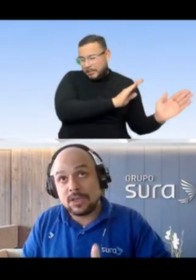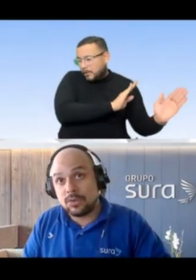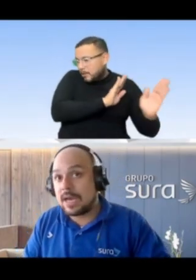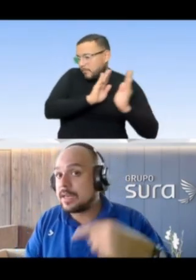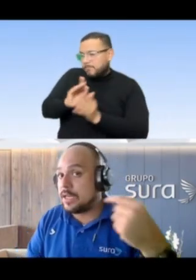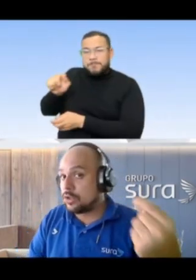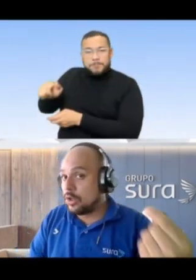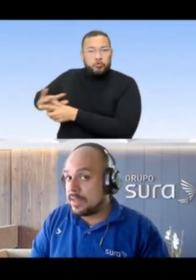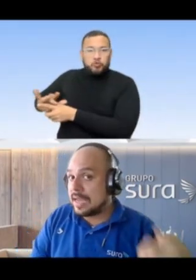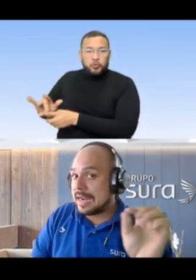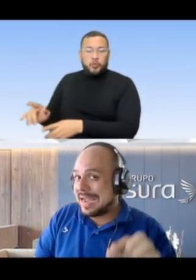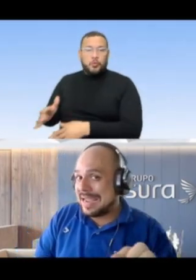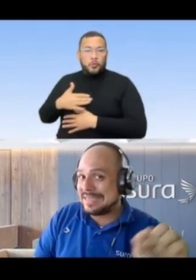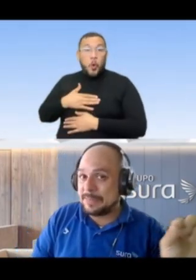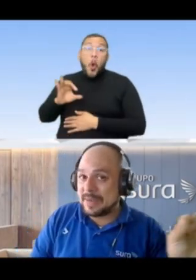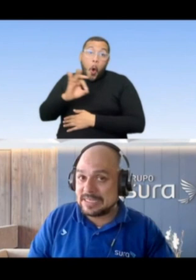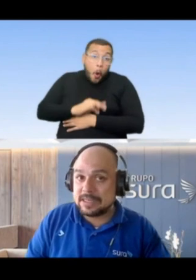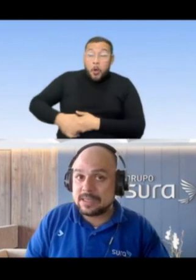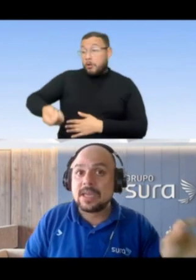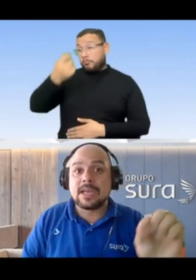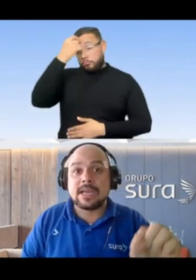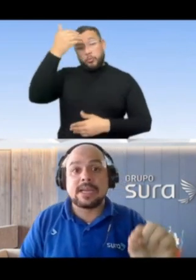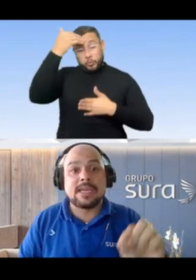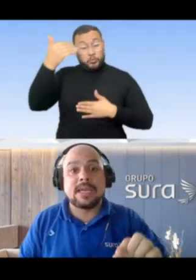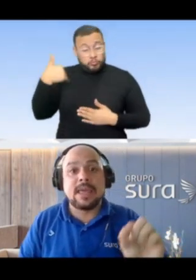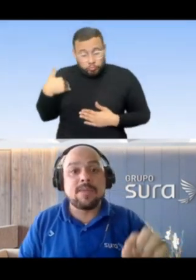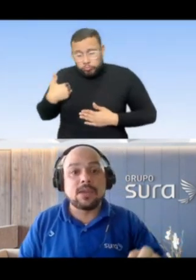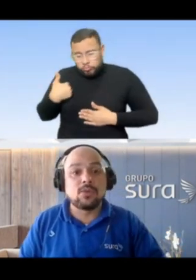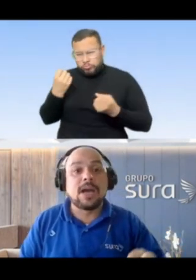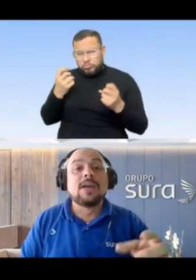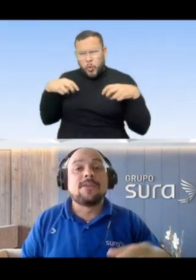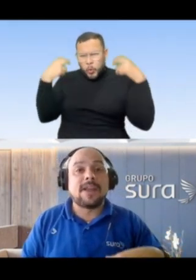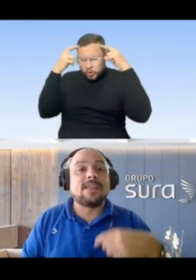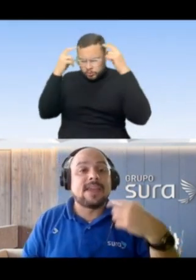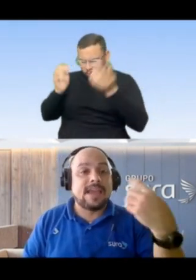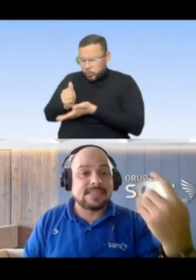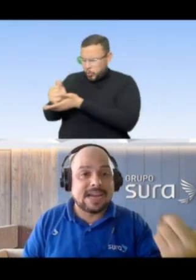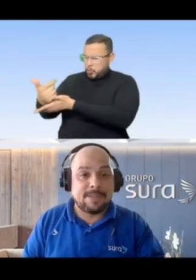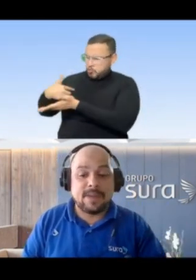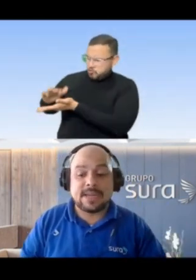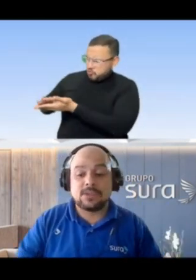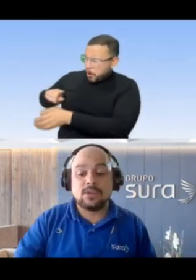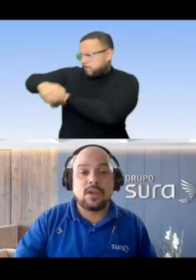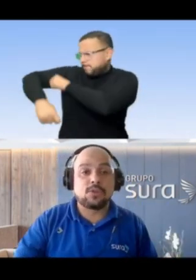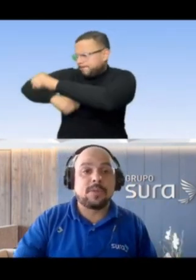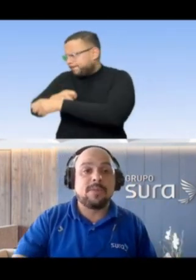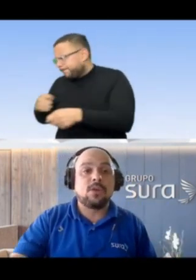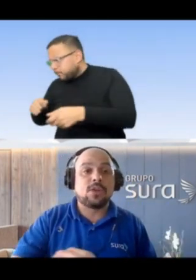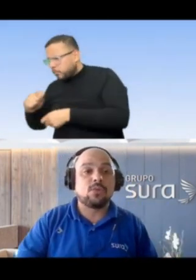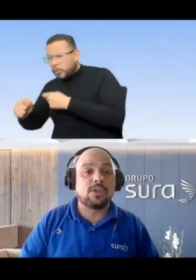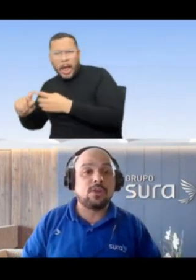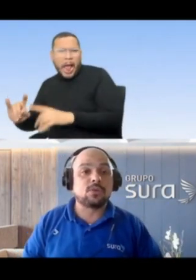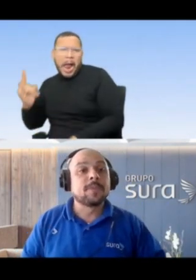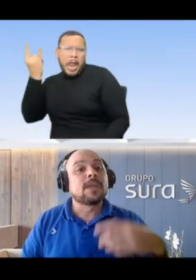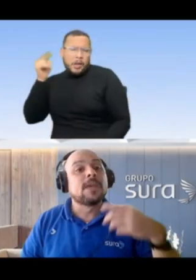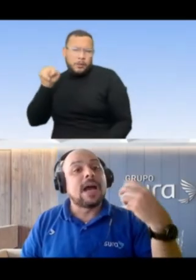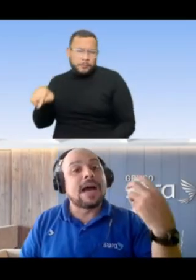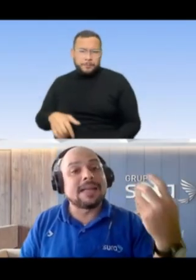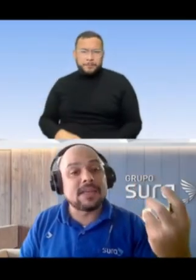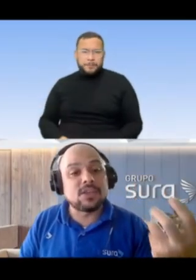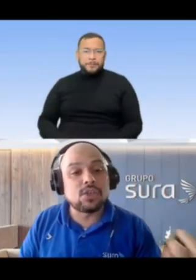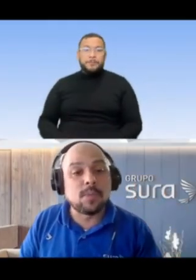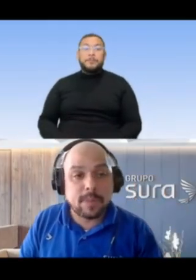para ayudar y solventar a ese paciente que requiere de mi ayuda frente a esa aplicación de los primeros